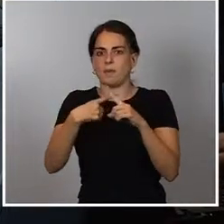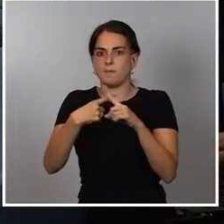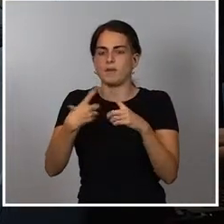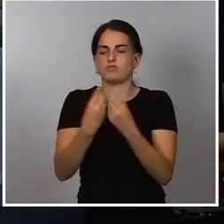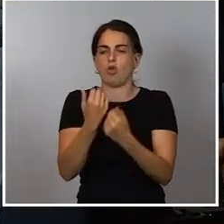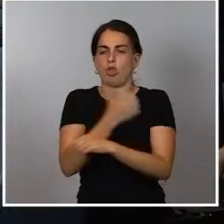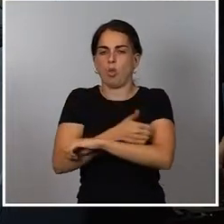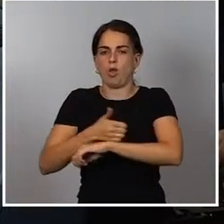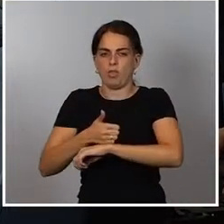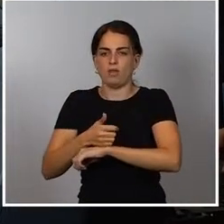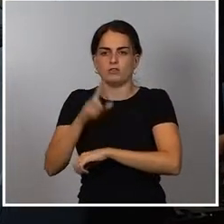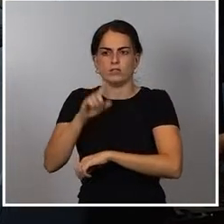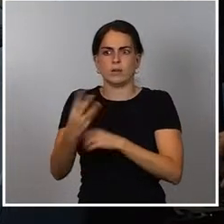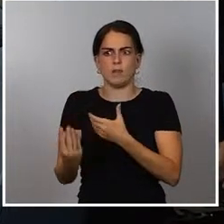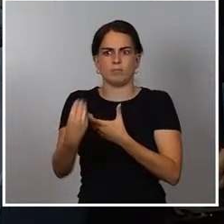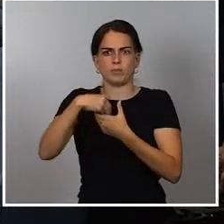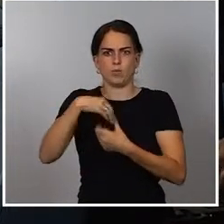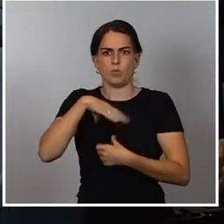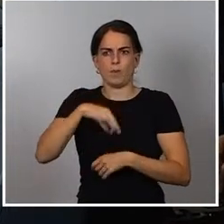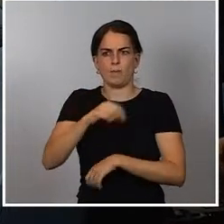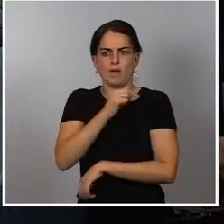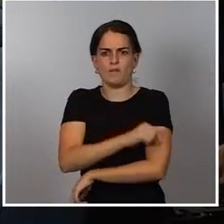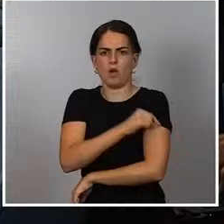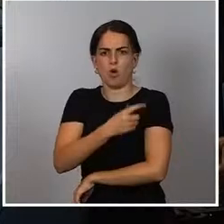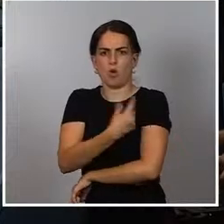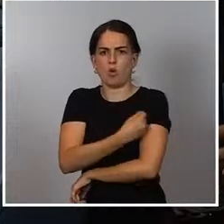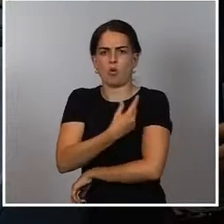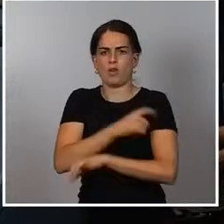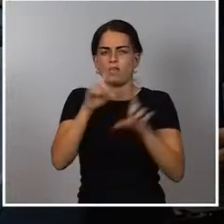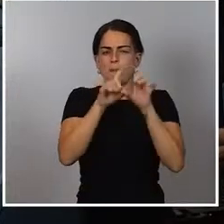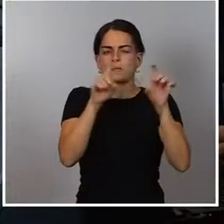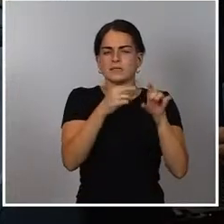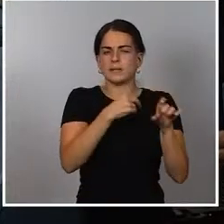de que se abra la vacunación a empresas privadas